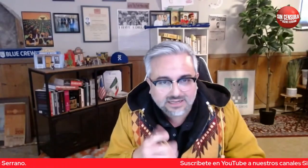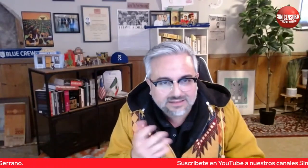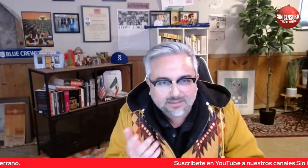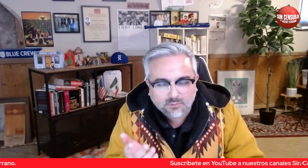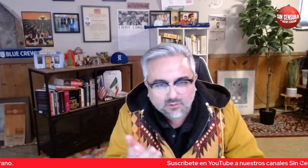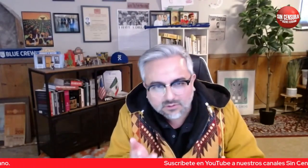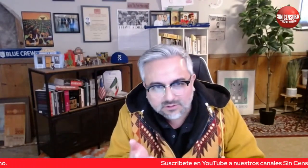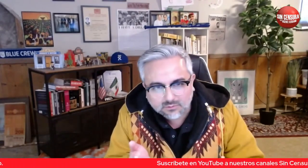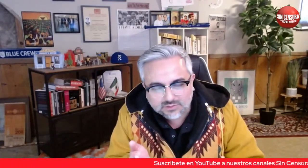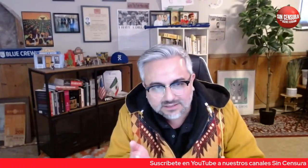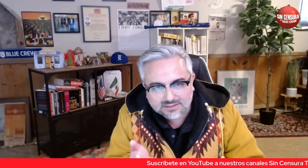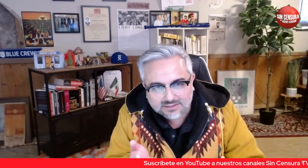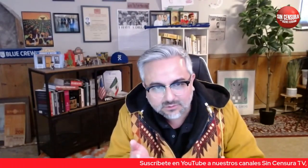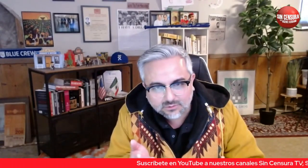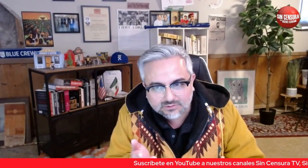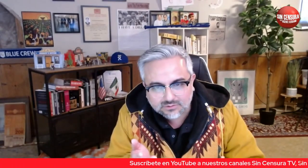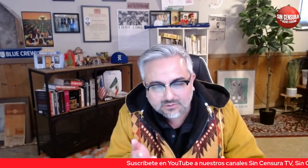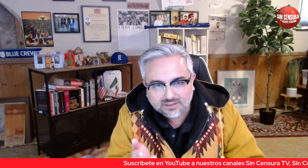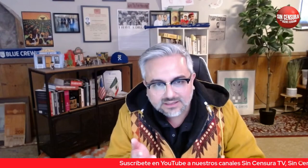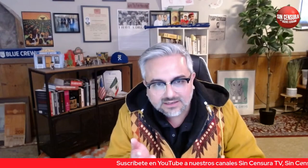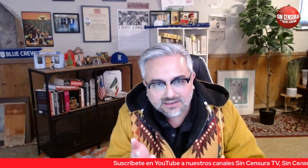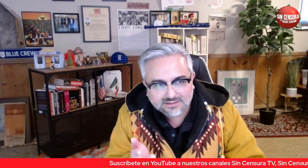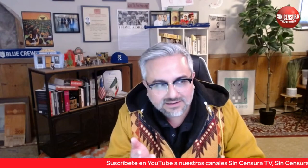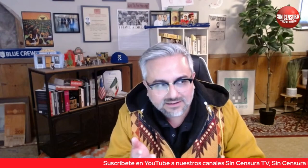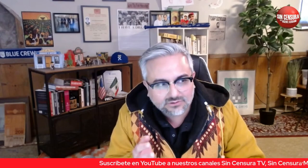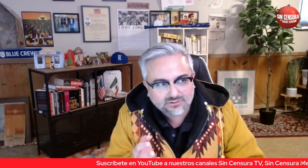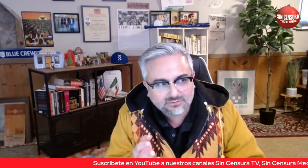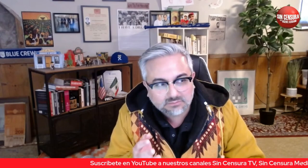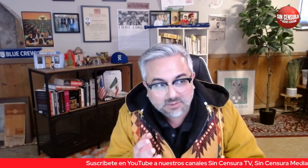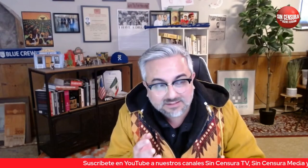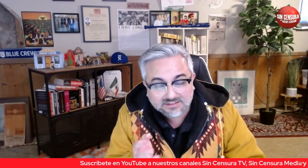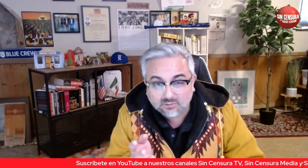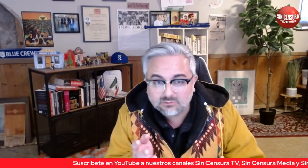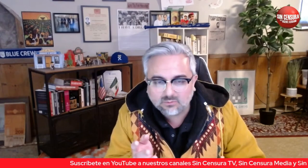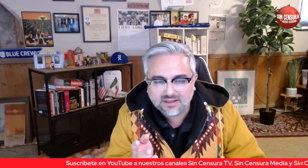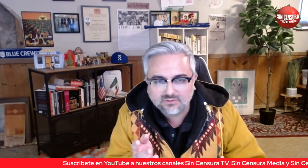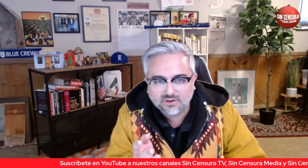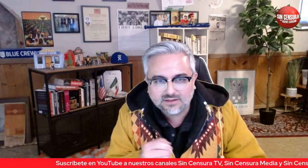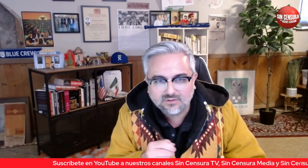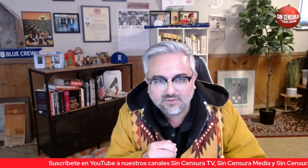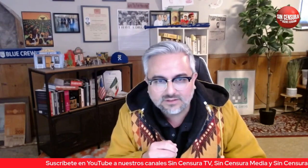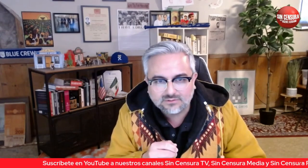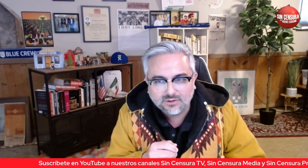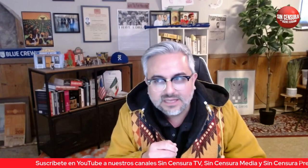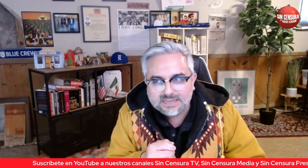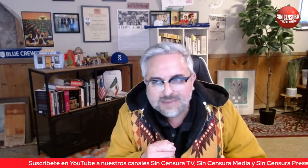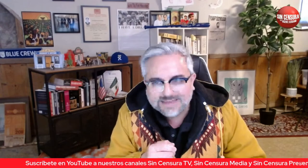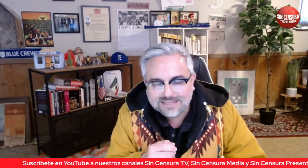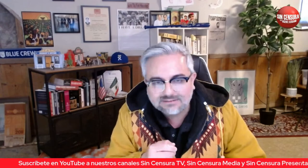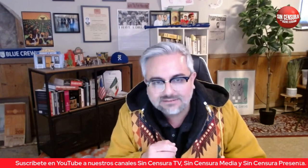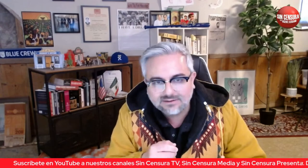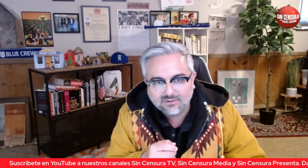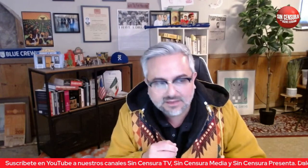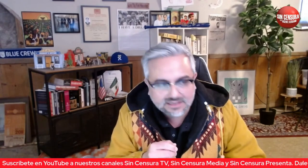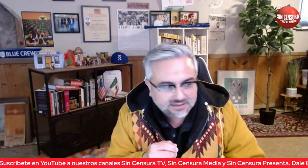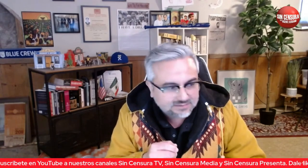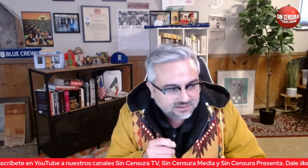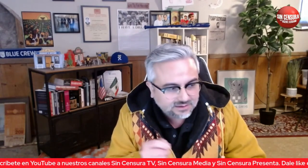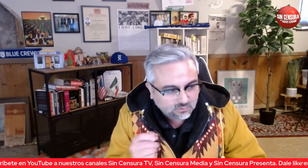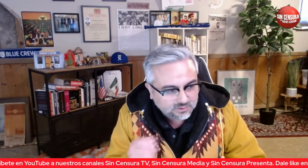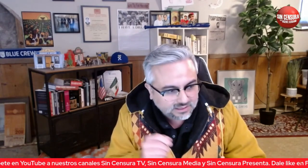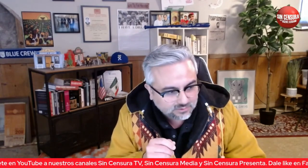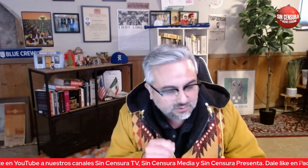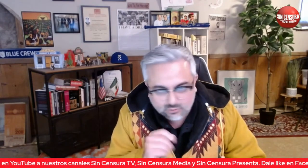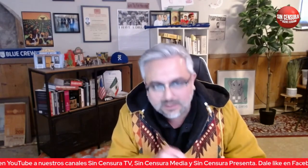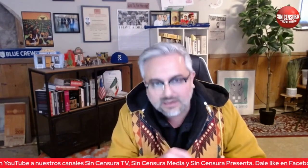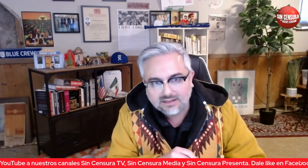especulación absoluta, nada se ha podido demostrar de todo esto. Las declaraciones me parece que son tomadas fuera de contexto. Imagínense, ¿no? Imagínense